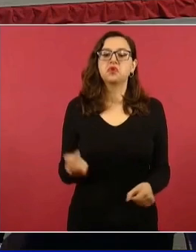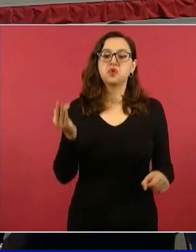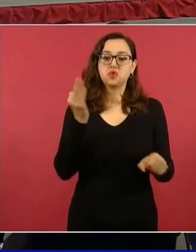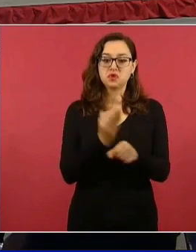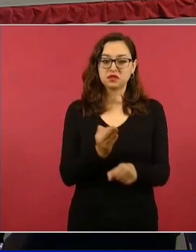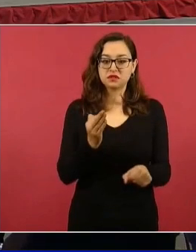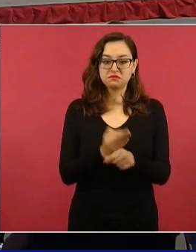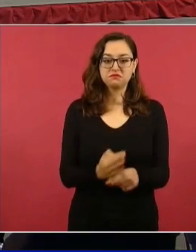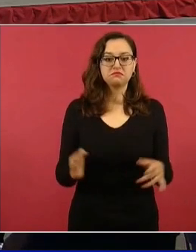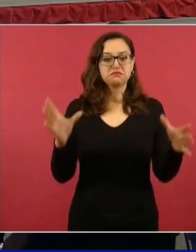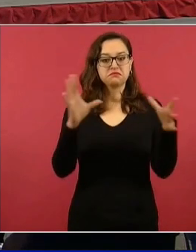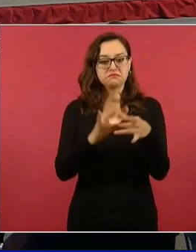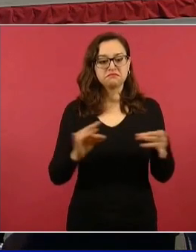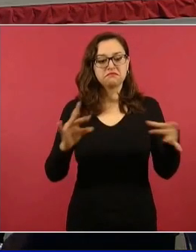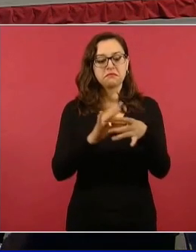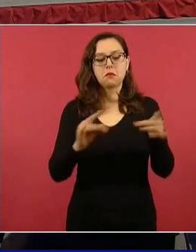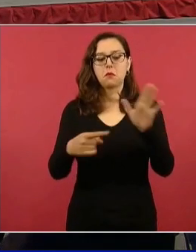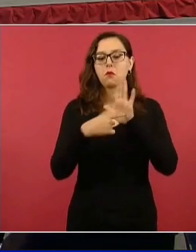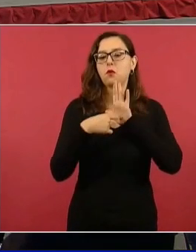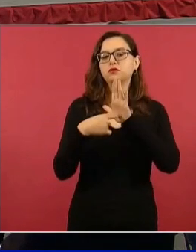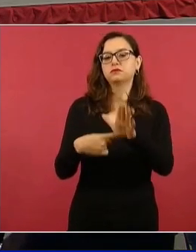breve, pero